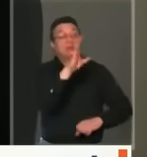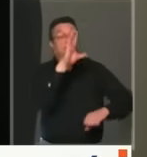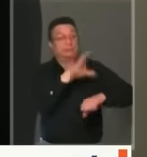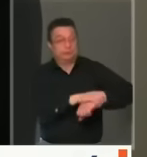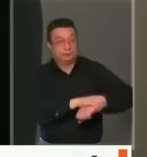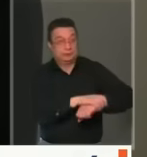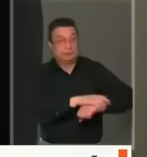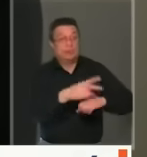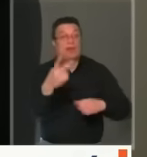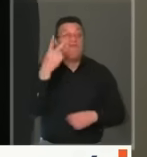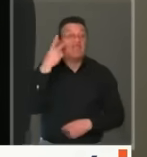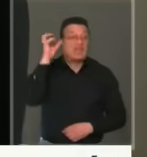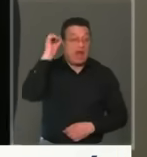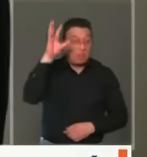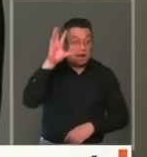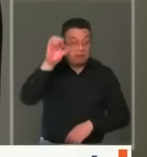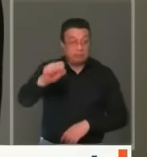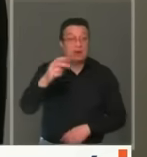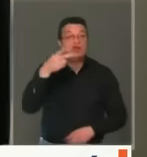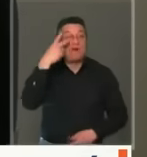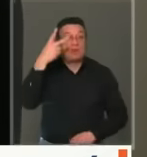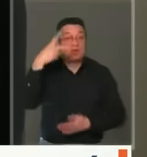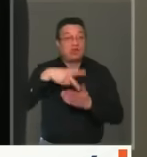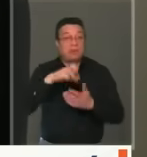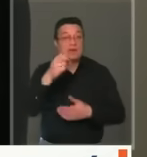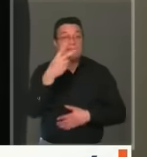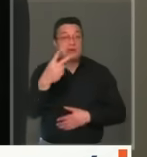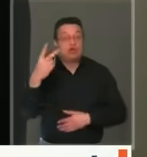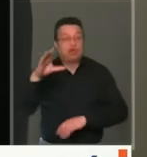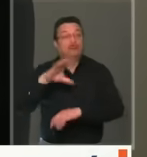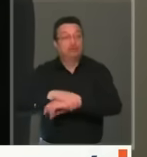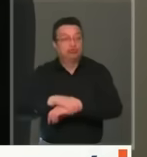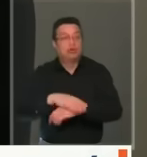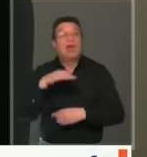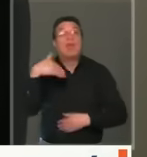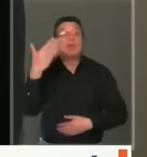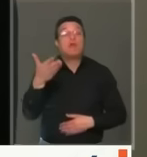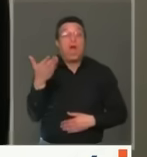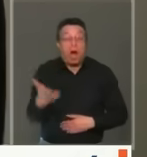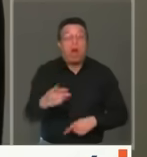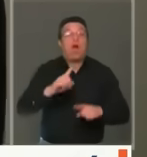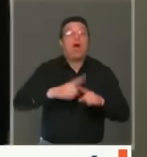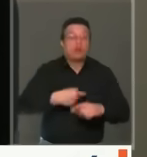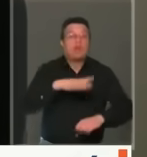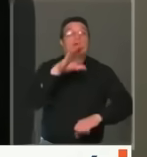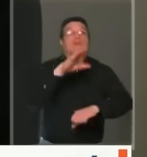en Villa Alemana, en noviembre del 2022 en Villa Alemana es detenido y finalmente ahora es detenido